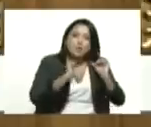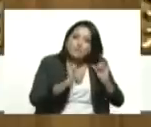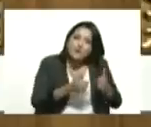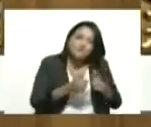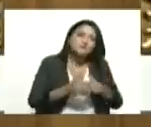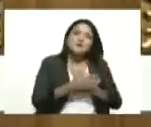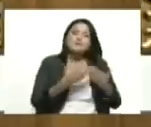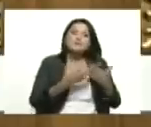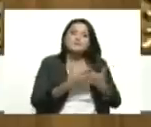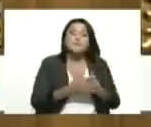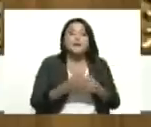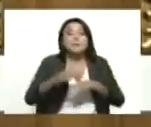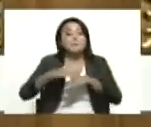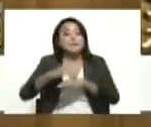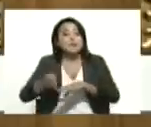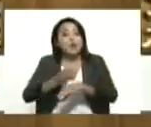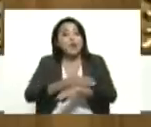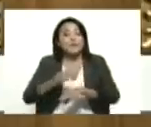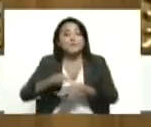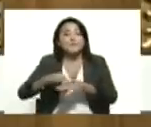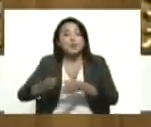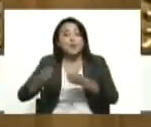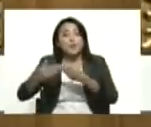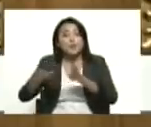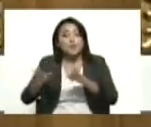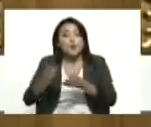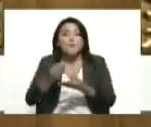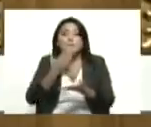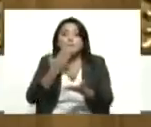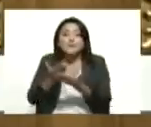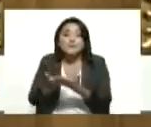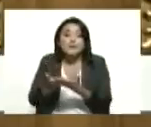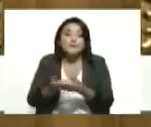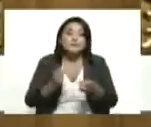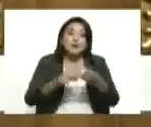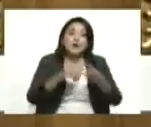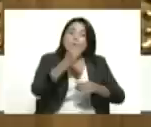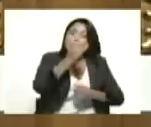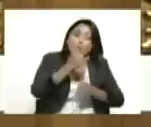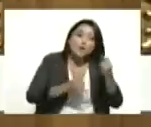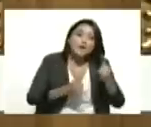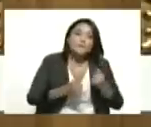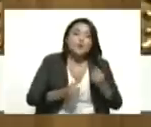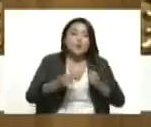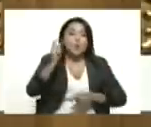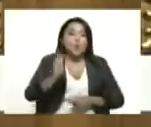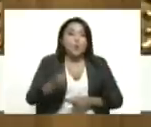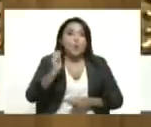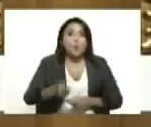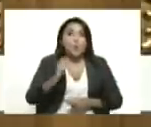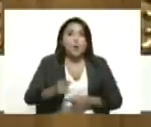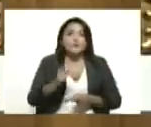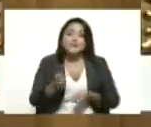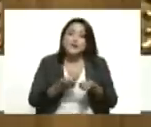por solicitud del Ministerio Público y culmina con la decisión adoptada por un juez o jueza de control en el marco